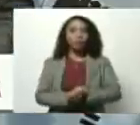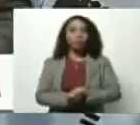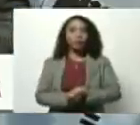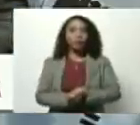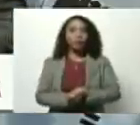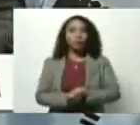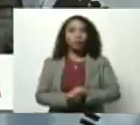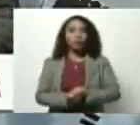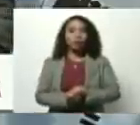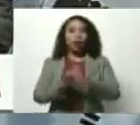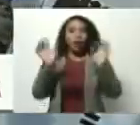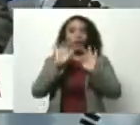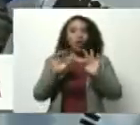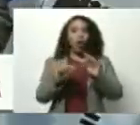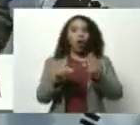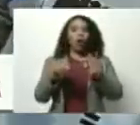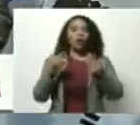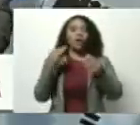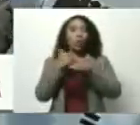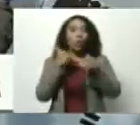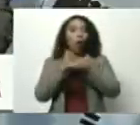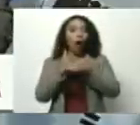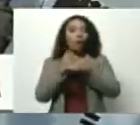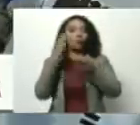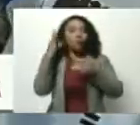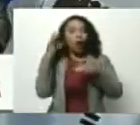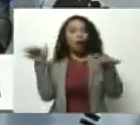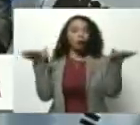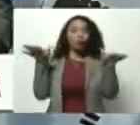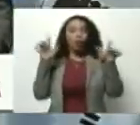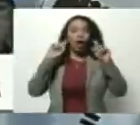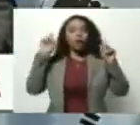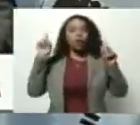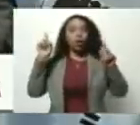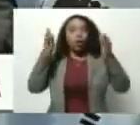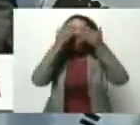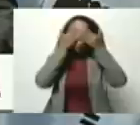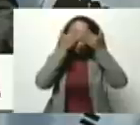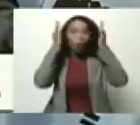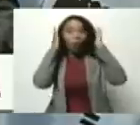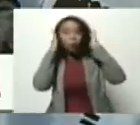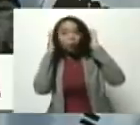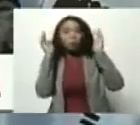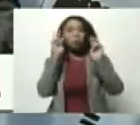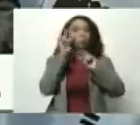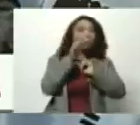al estilo Shakira, no vieron, no oyeron, no sintieron nada.